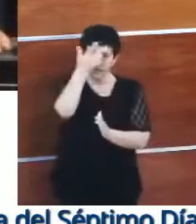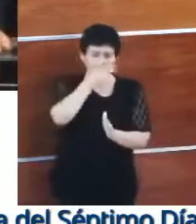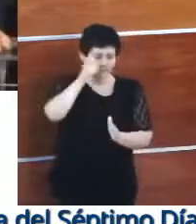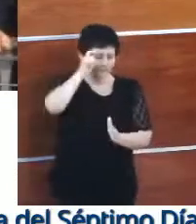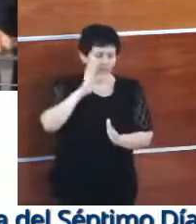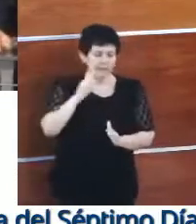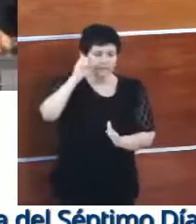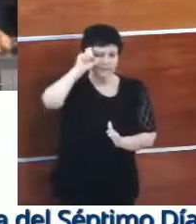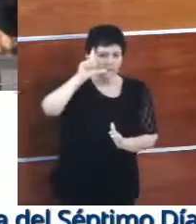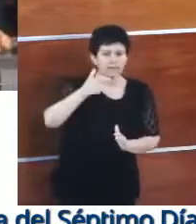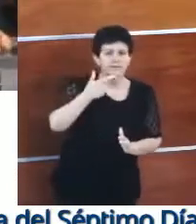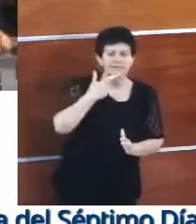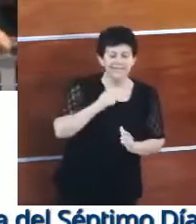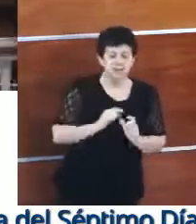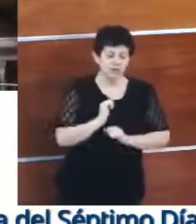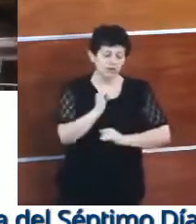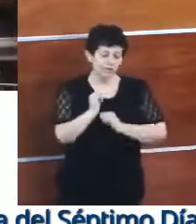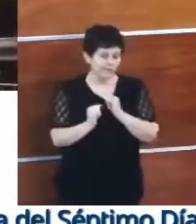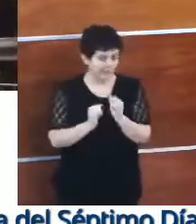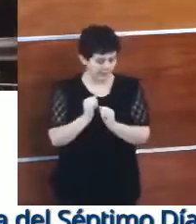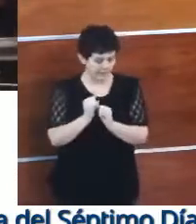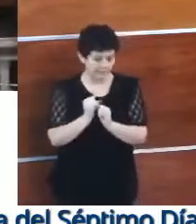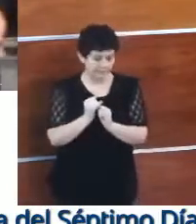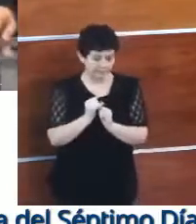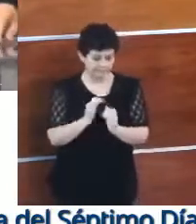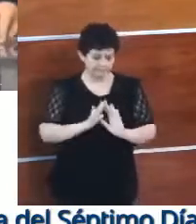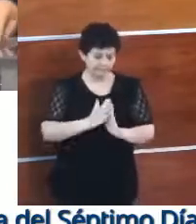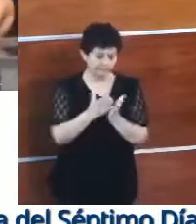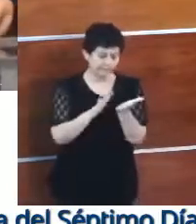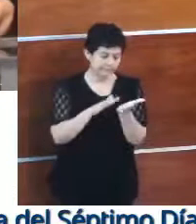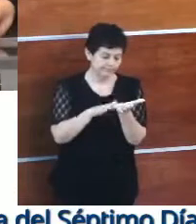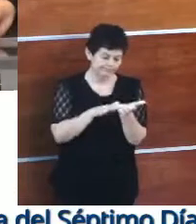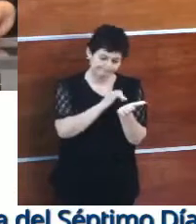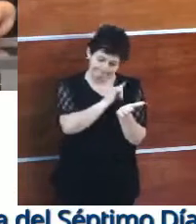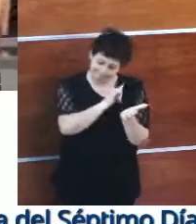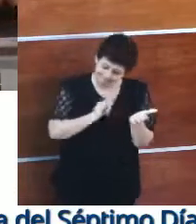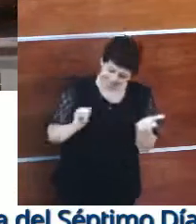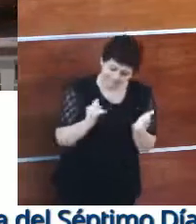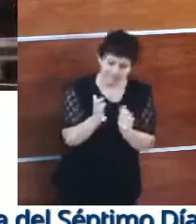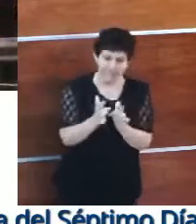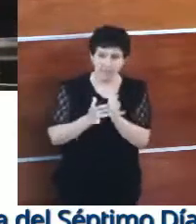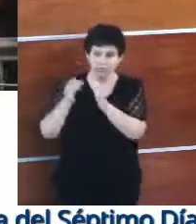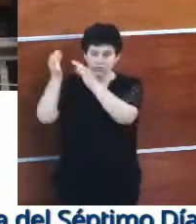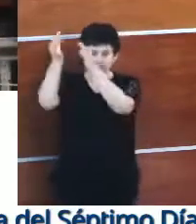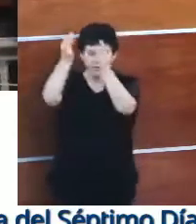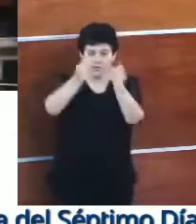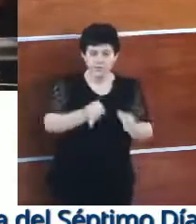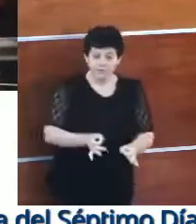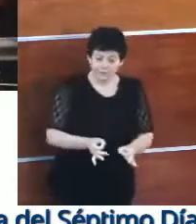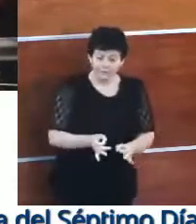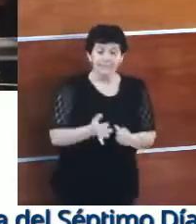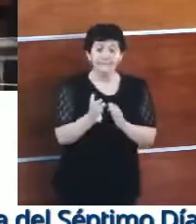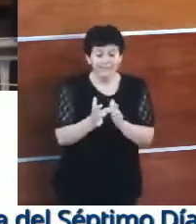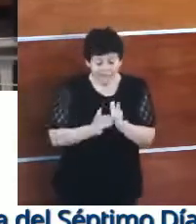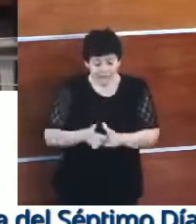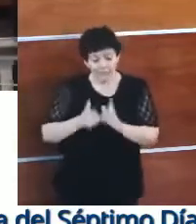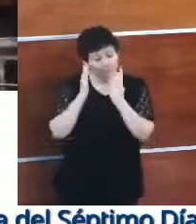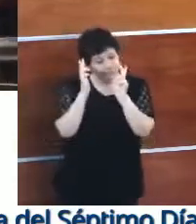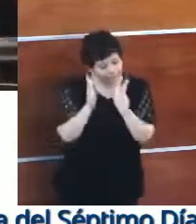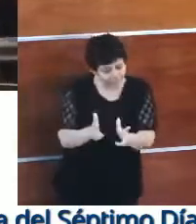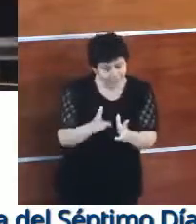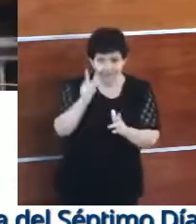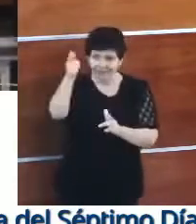nosotros tenemos esa declaración. El Antiguo Testamento anuncia que Jesús volverá. El mismo Jesús anuncia que Él va a